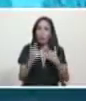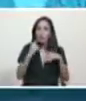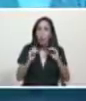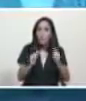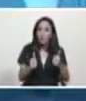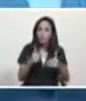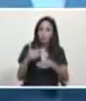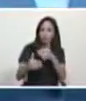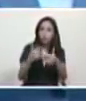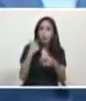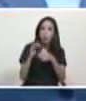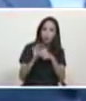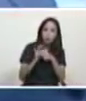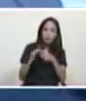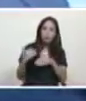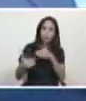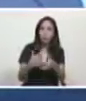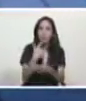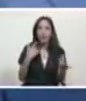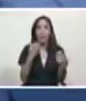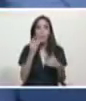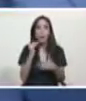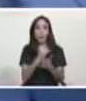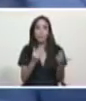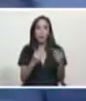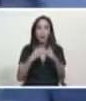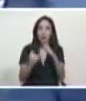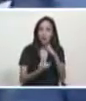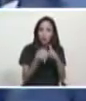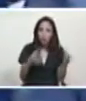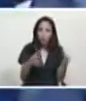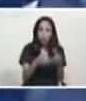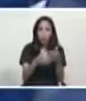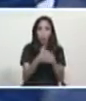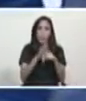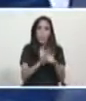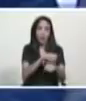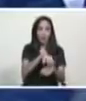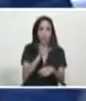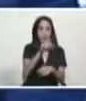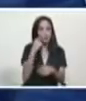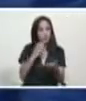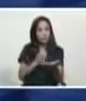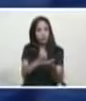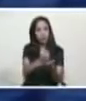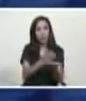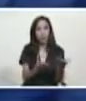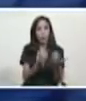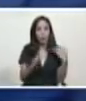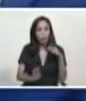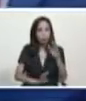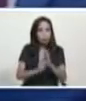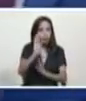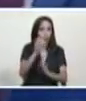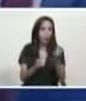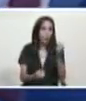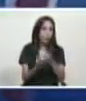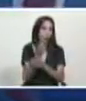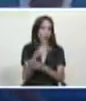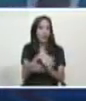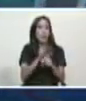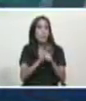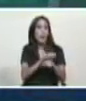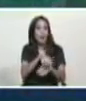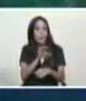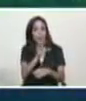de funciones del Instituto Marca País, que va a regir todo el proceso de impulso de la Marca País como